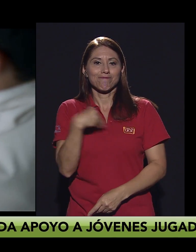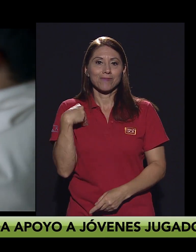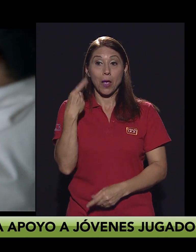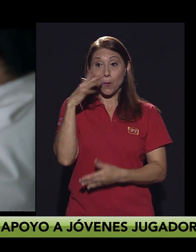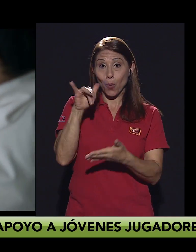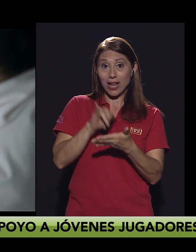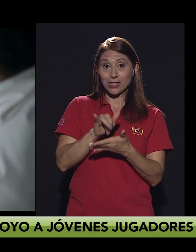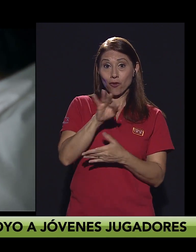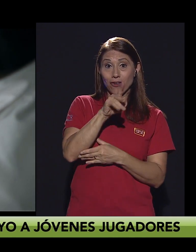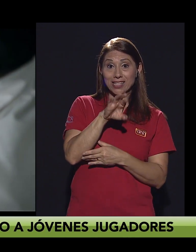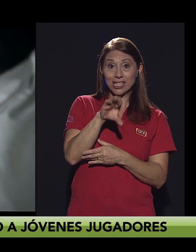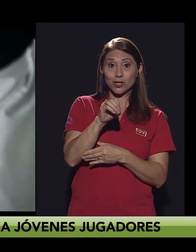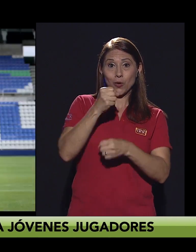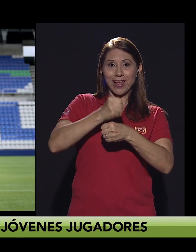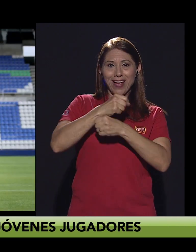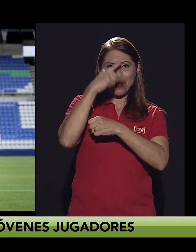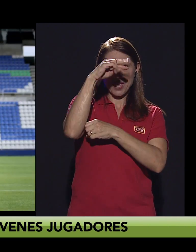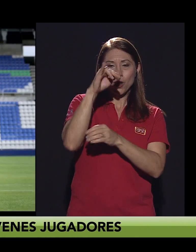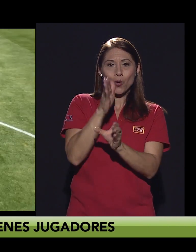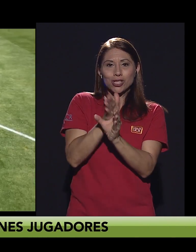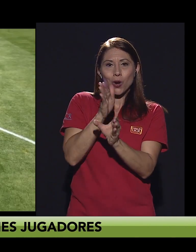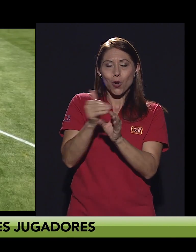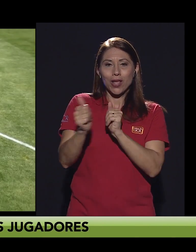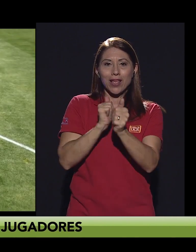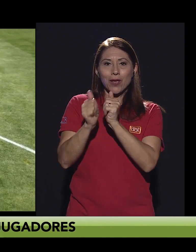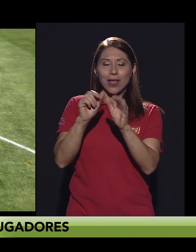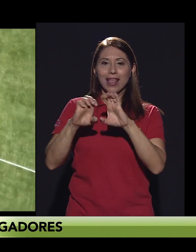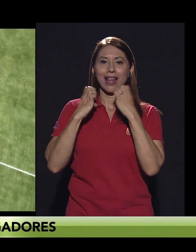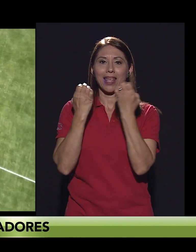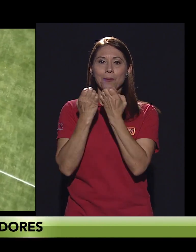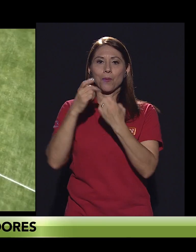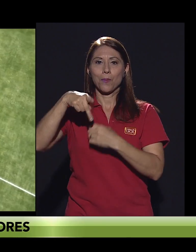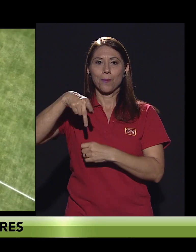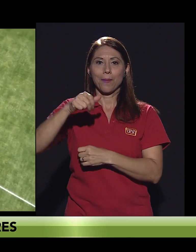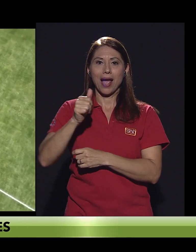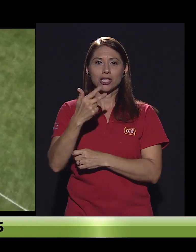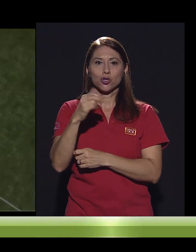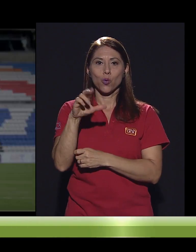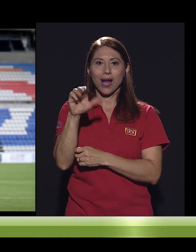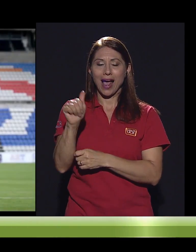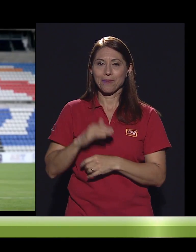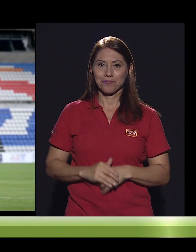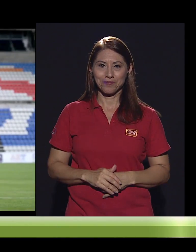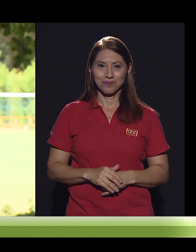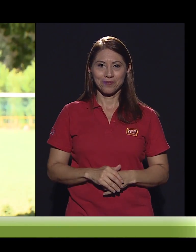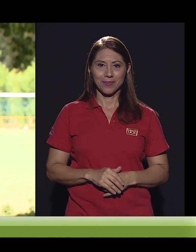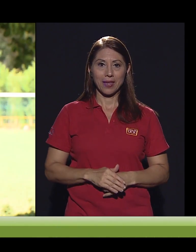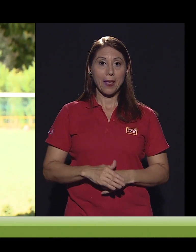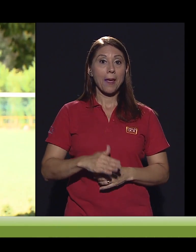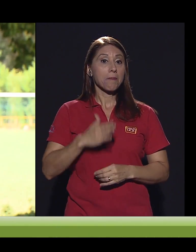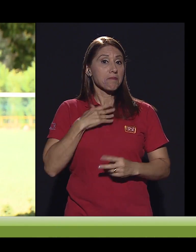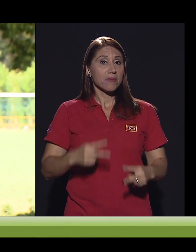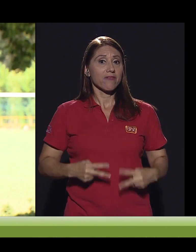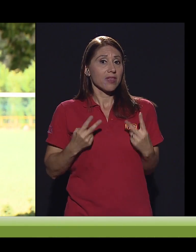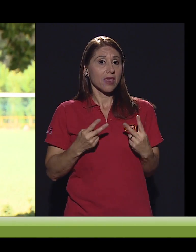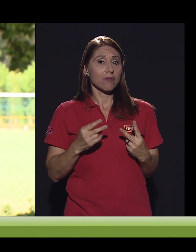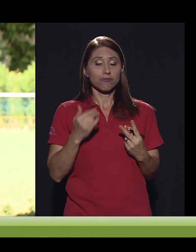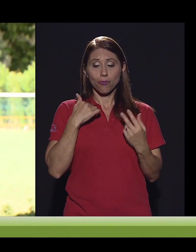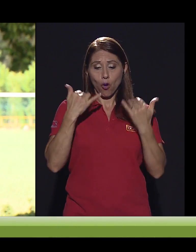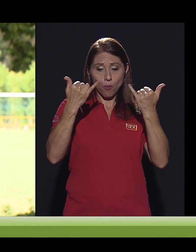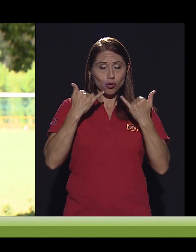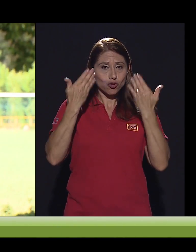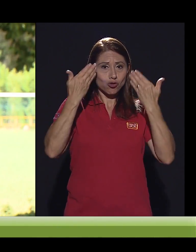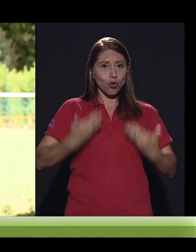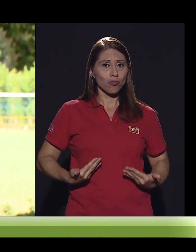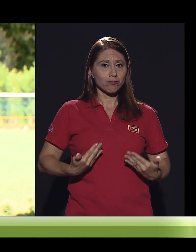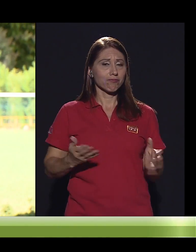Francisco trabaja en México como psicólogo deportivo del Club Pachuca. Mi vida, como soy, no